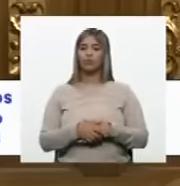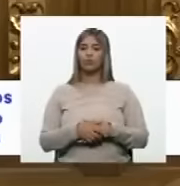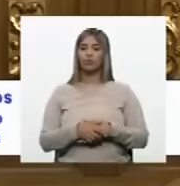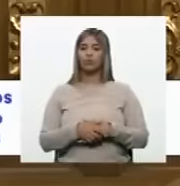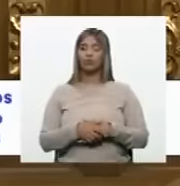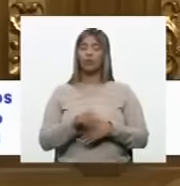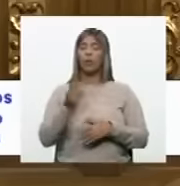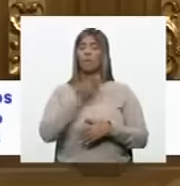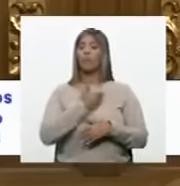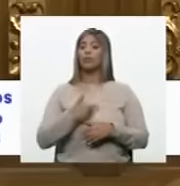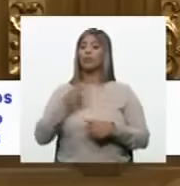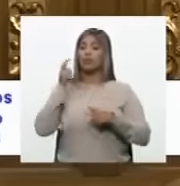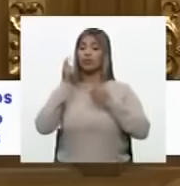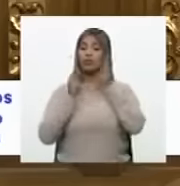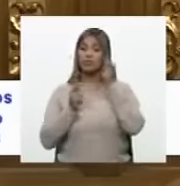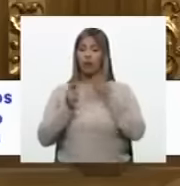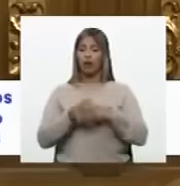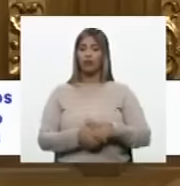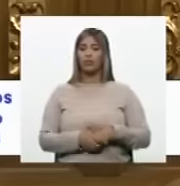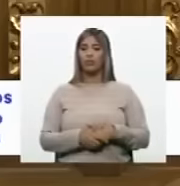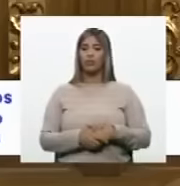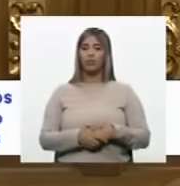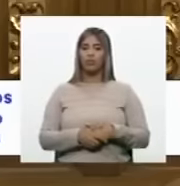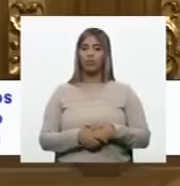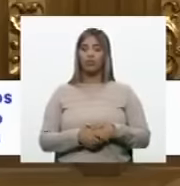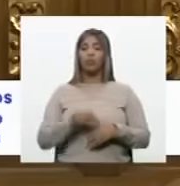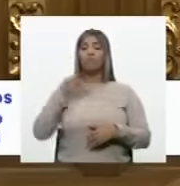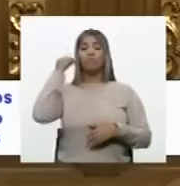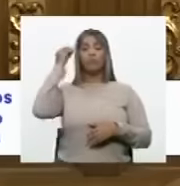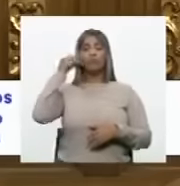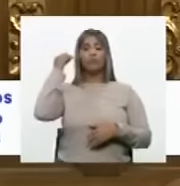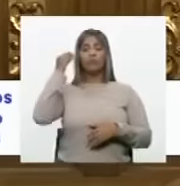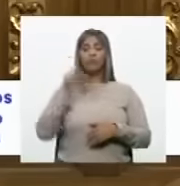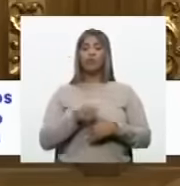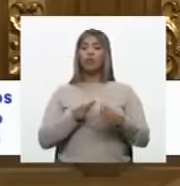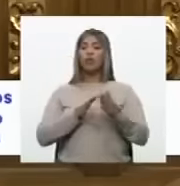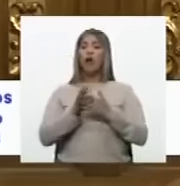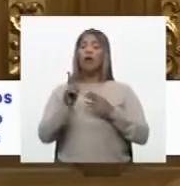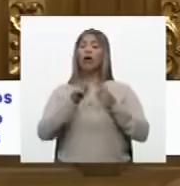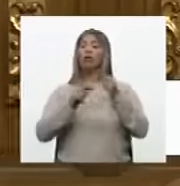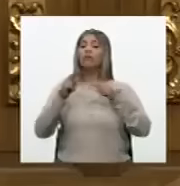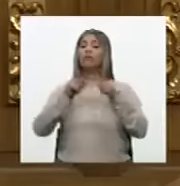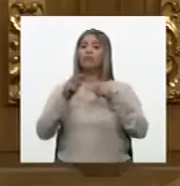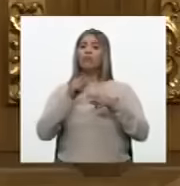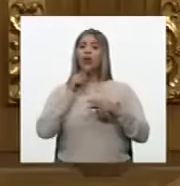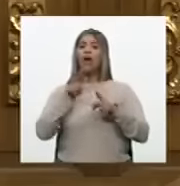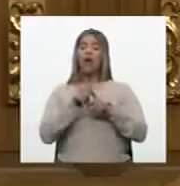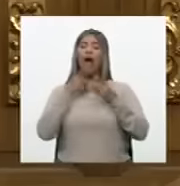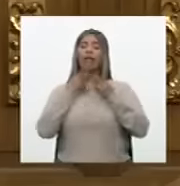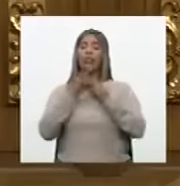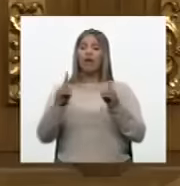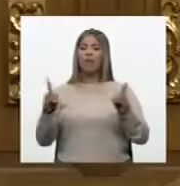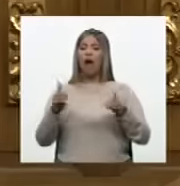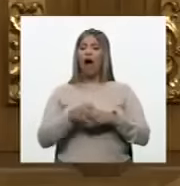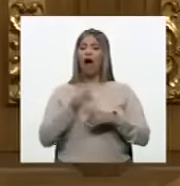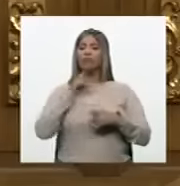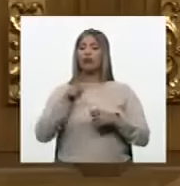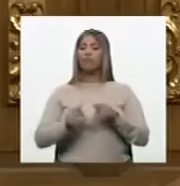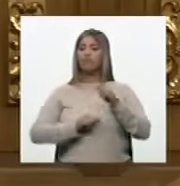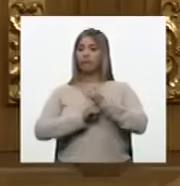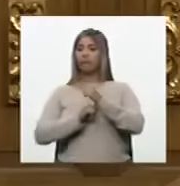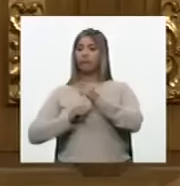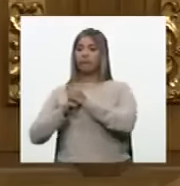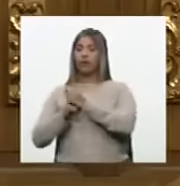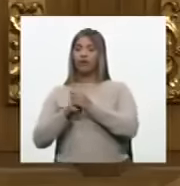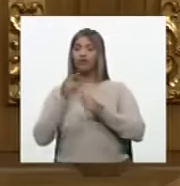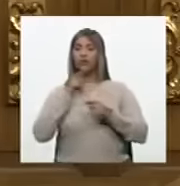Que el comandante eterno Hugo Chávez reflexionó sobre la construcción de una democracia con base